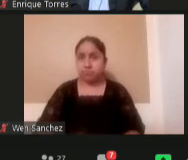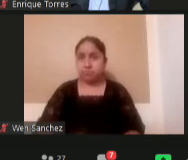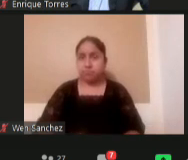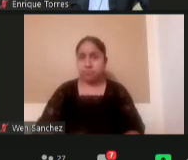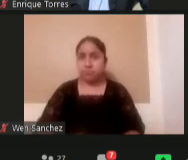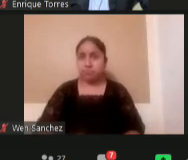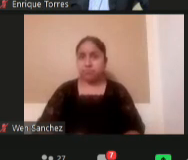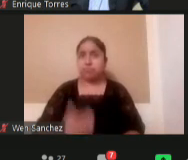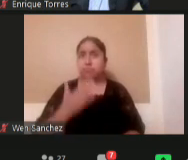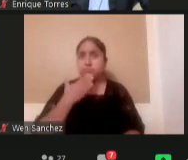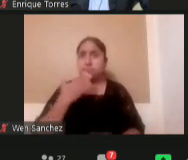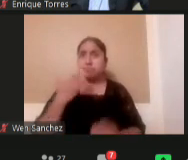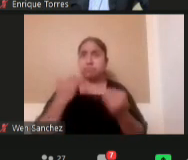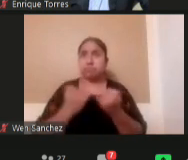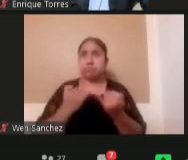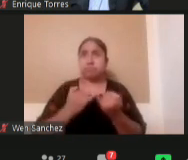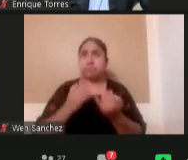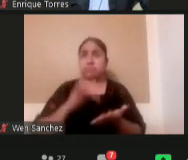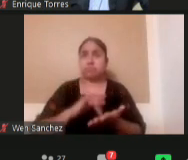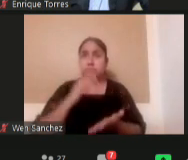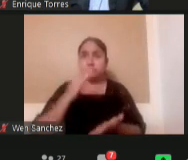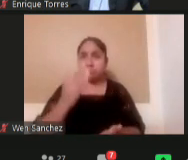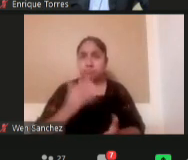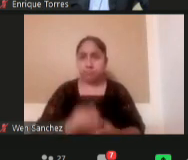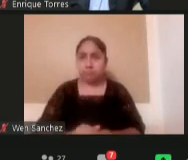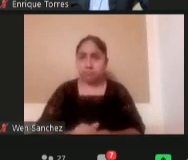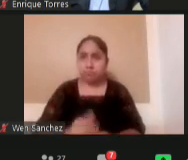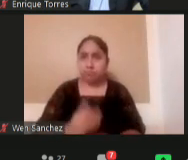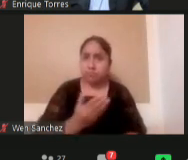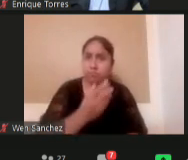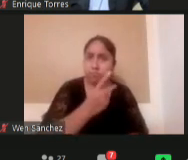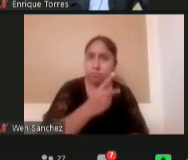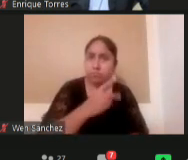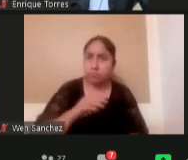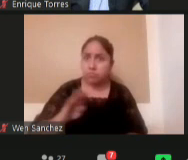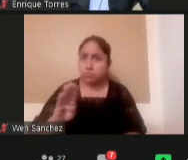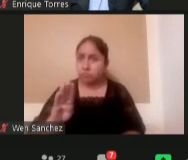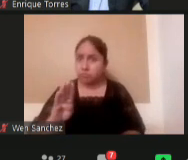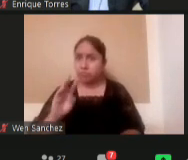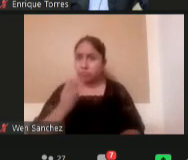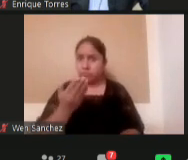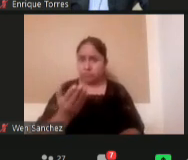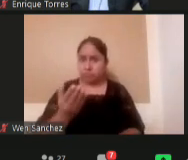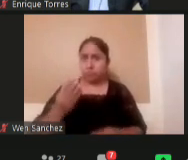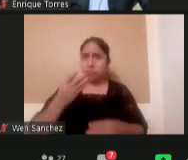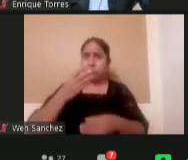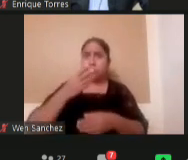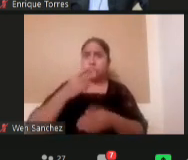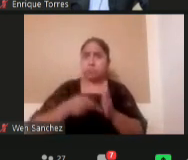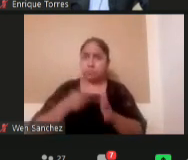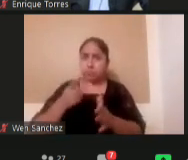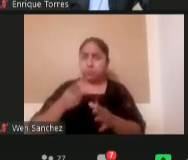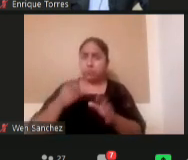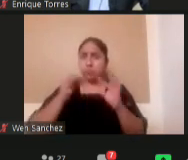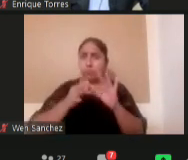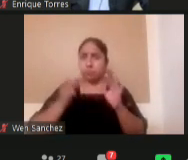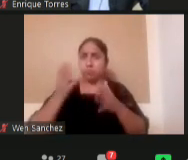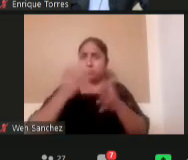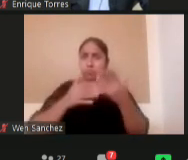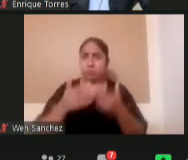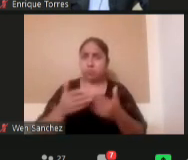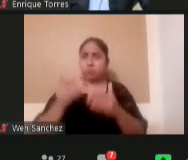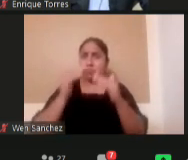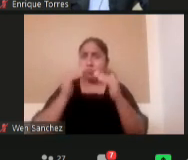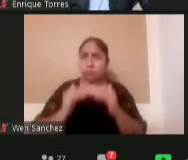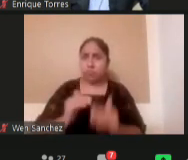Gracias, síndica. Veo a Perla Bustamante nuevamente en su tercera participación y al regidor Silva. En un momento estamos con